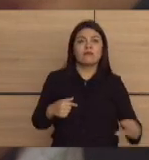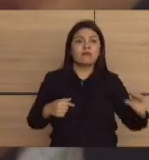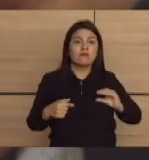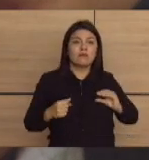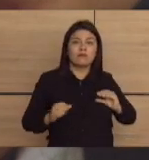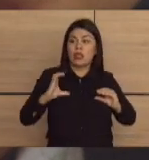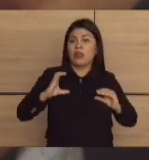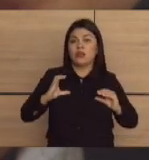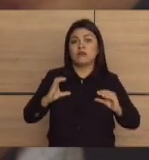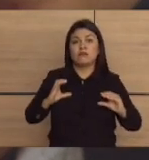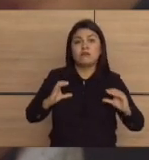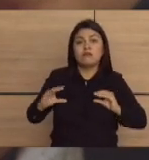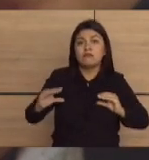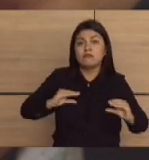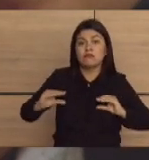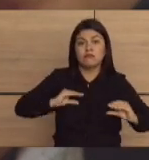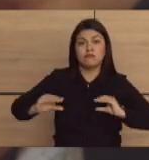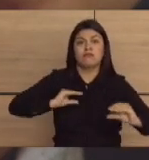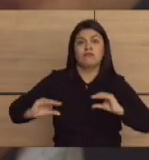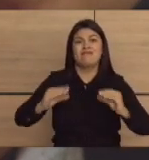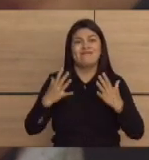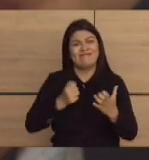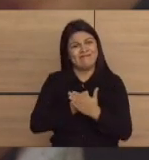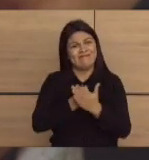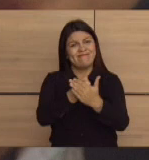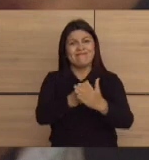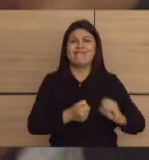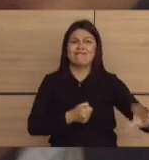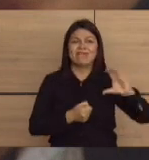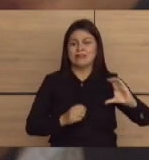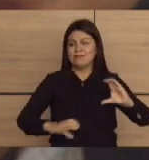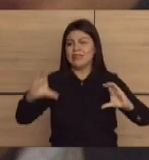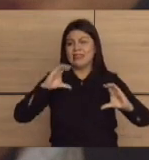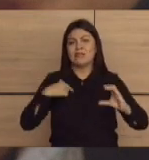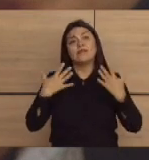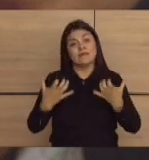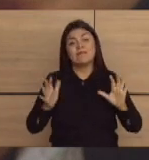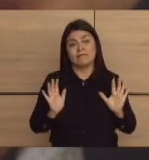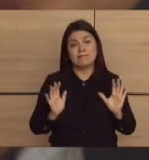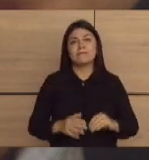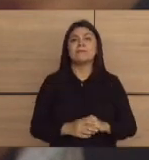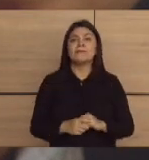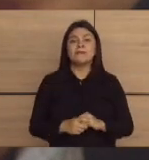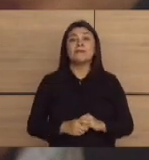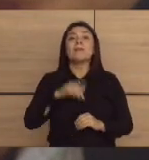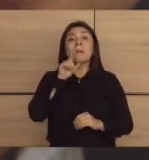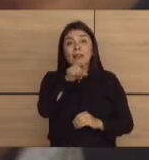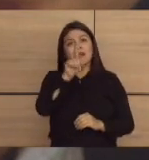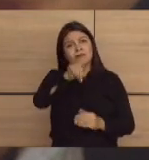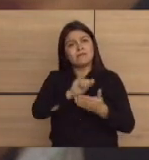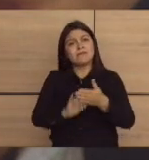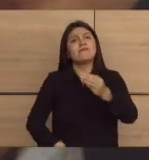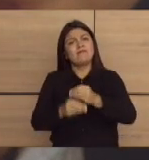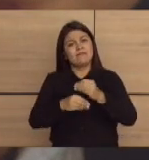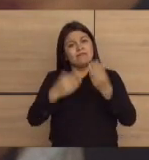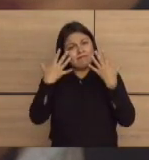donde nosotros queremos dar todos los días pasos continuos. A esa idea también le queremos